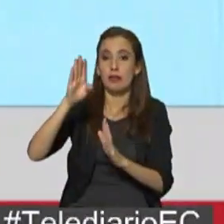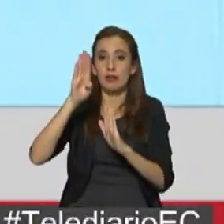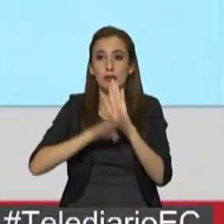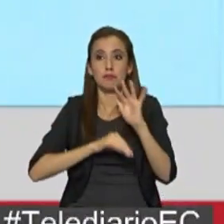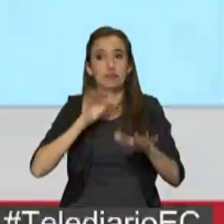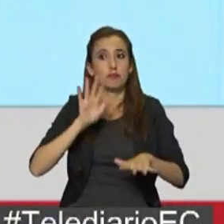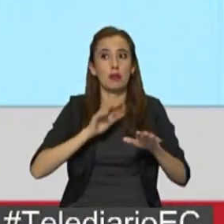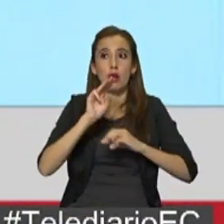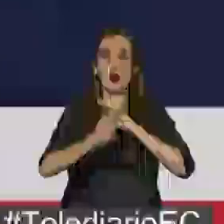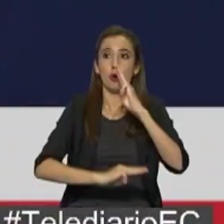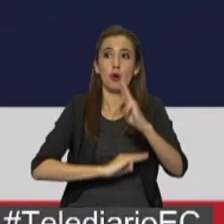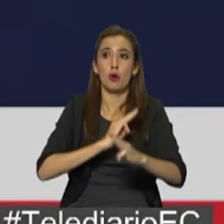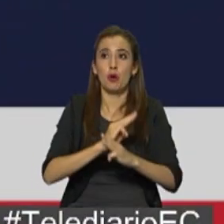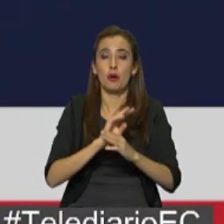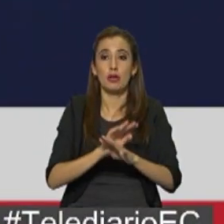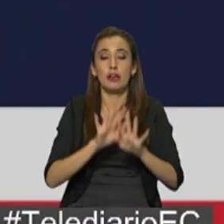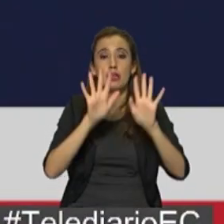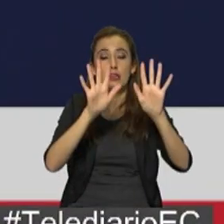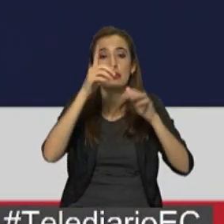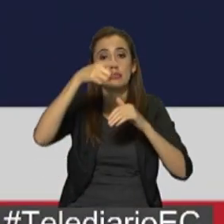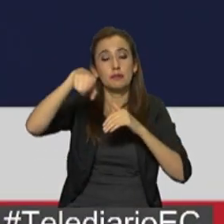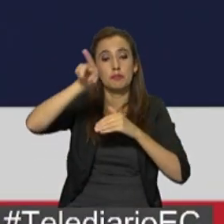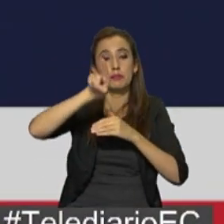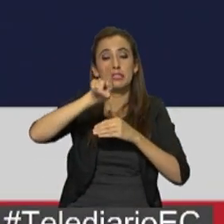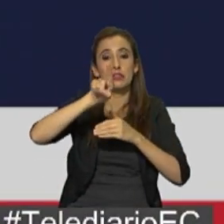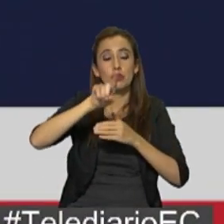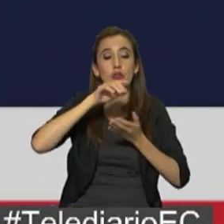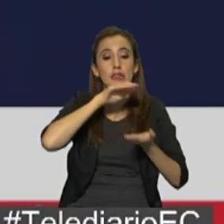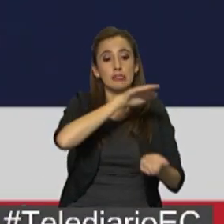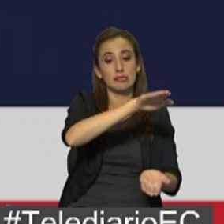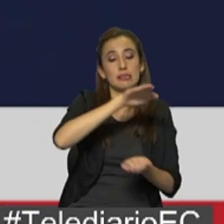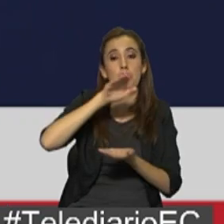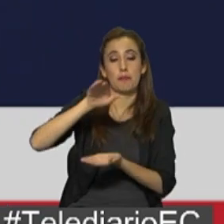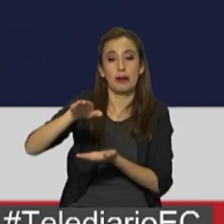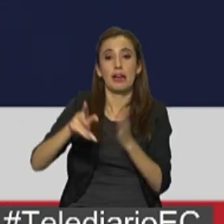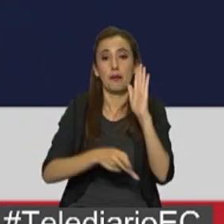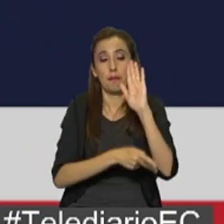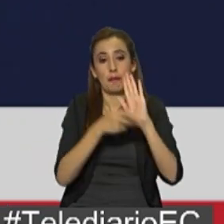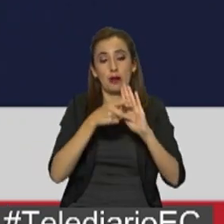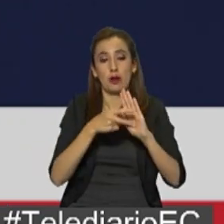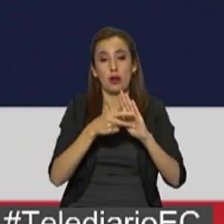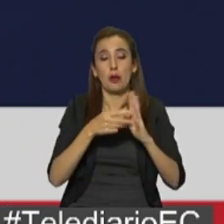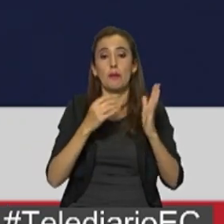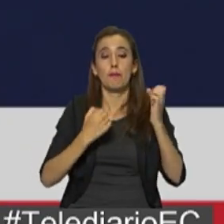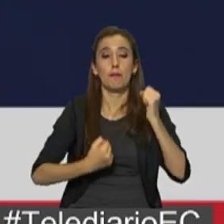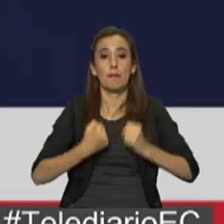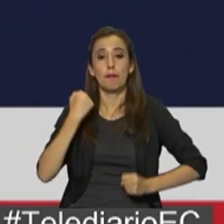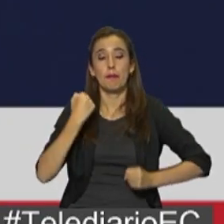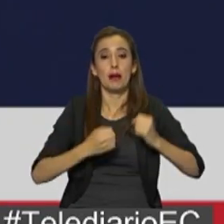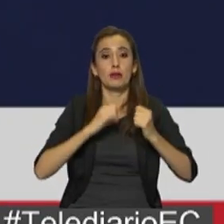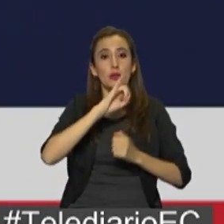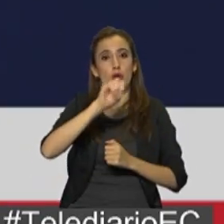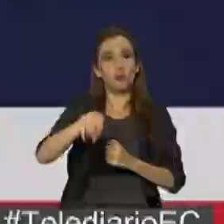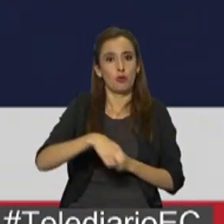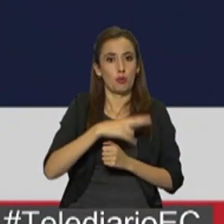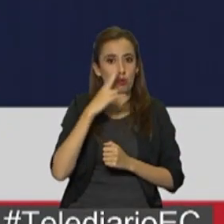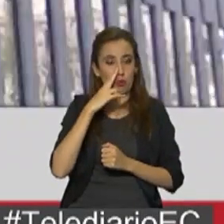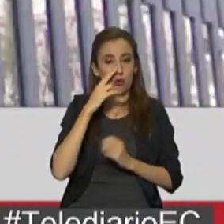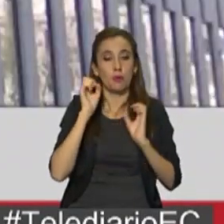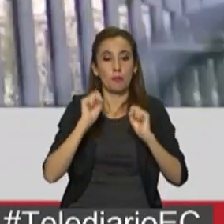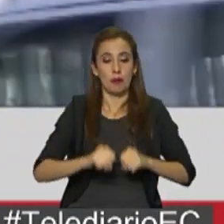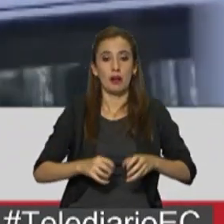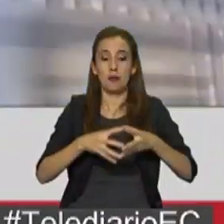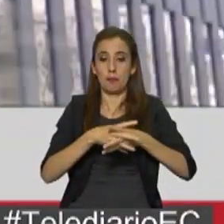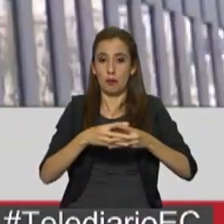producción mundial de 10 millones de barriles diarios en mayo y junio ante el desplome de los precios el presidente de eeuu